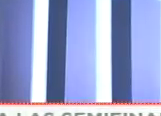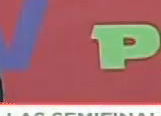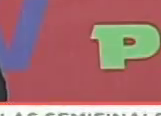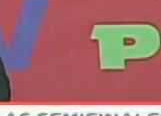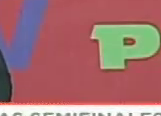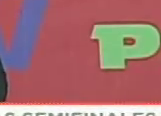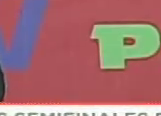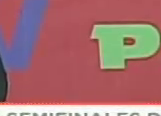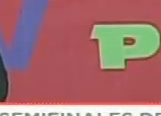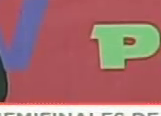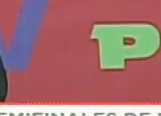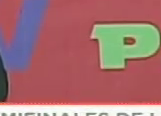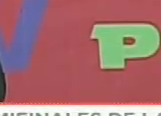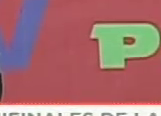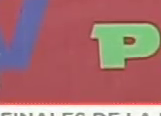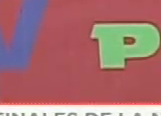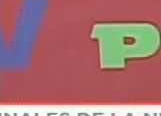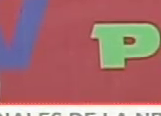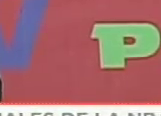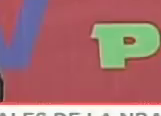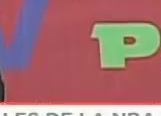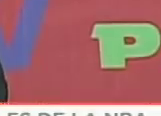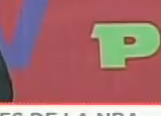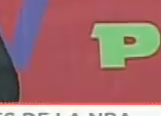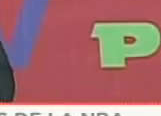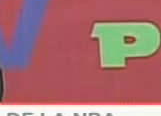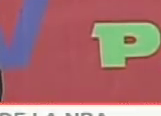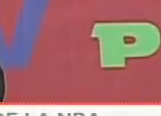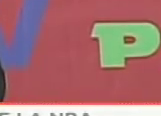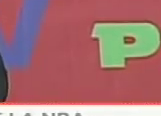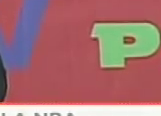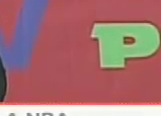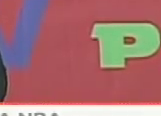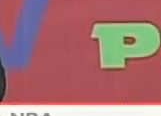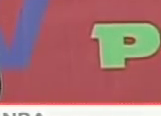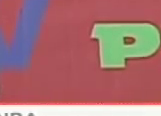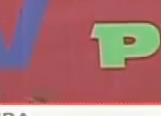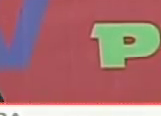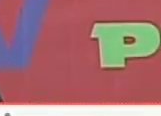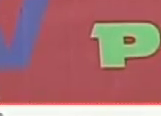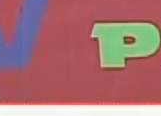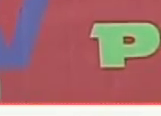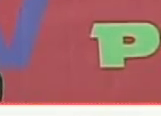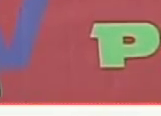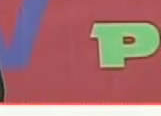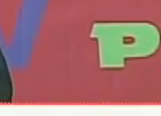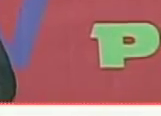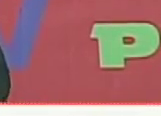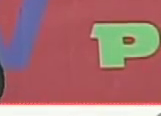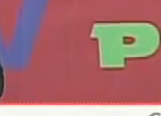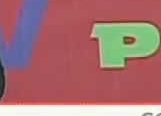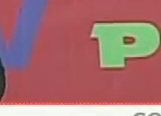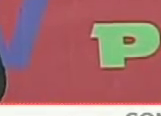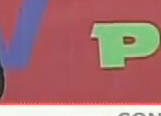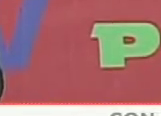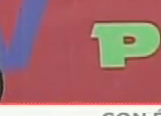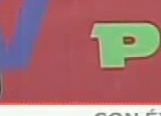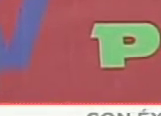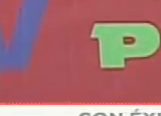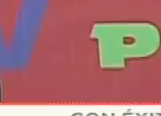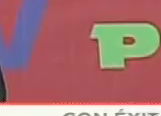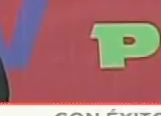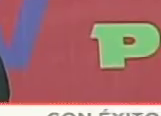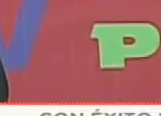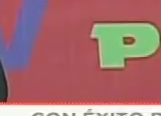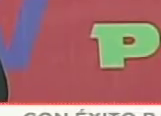Así es, Barry. Buenas tardes para ti y para toda la audiencia que a esta hora se encuentra en sintonía de Venezolana de Televisión. Efectivamente, nos encontramos desde el Poliedro de